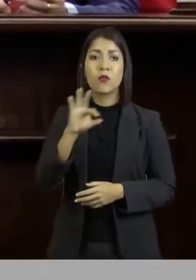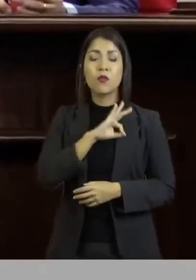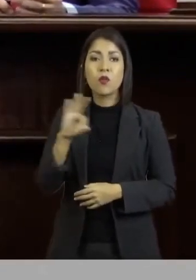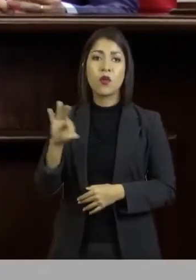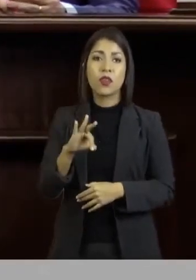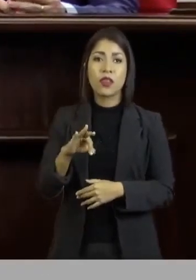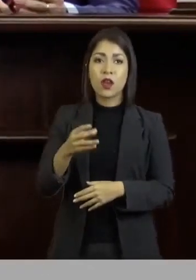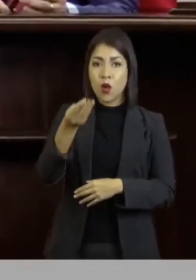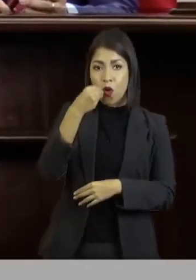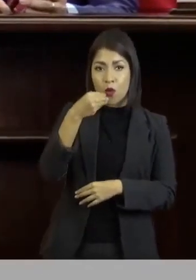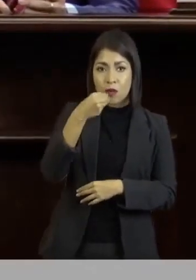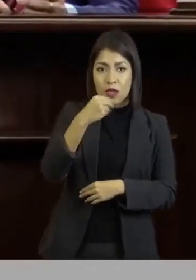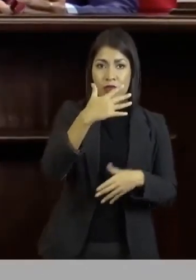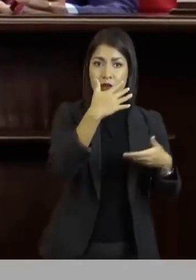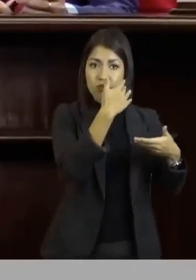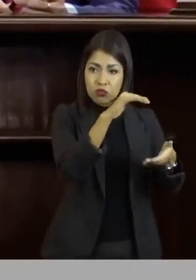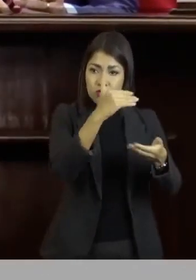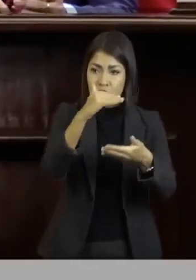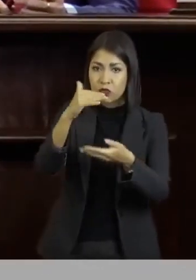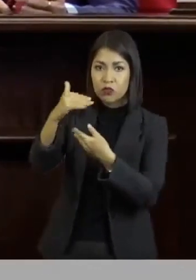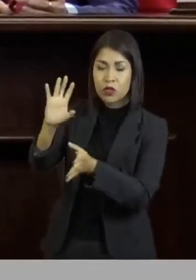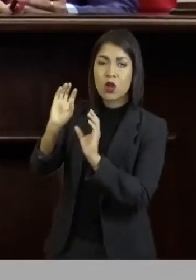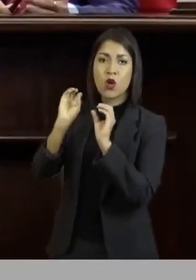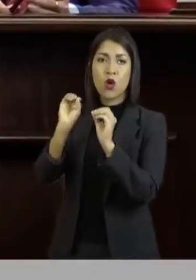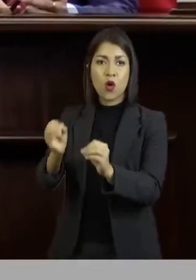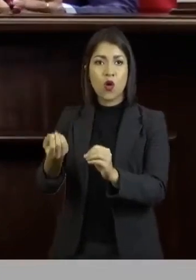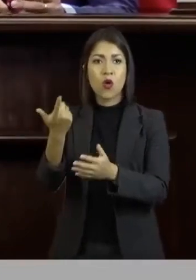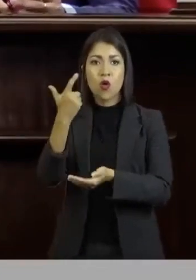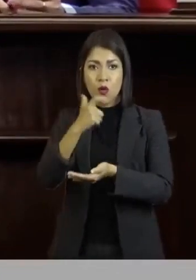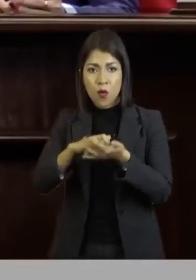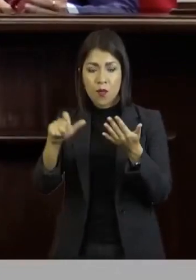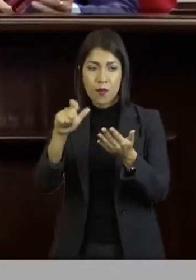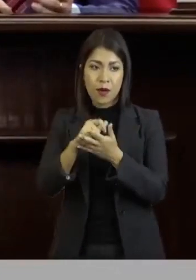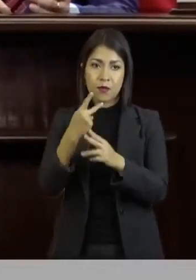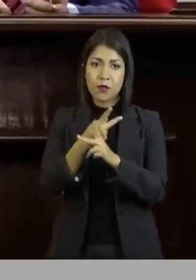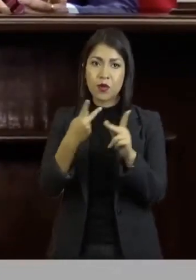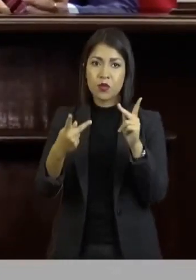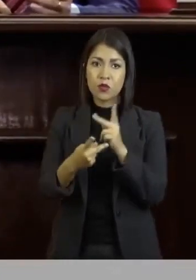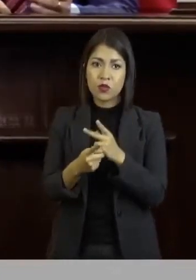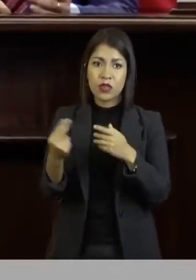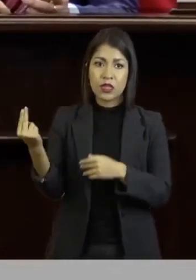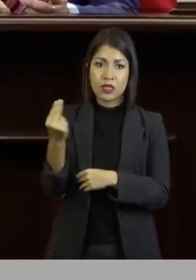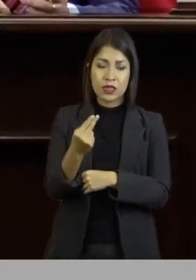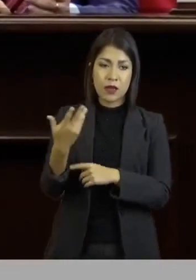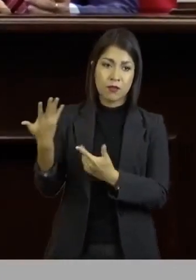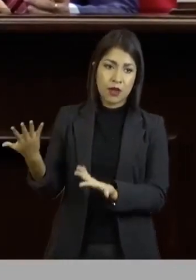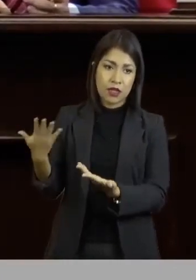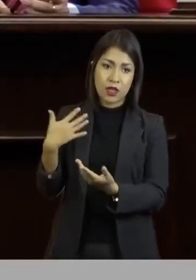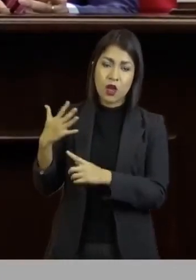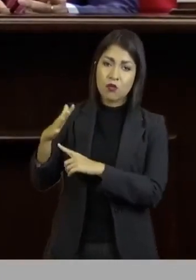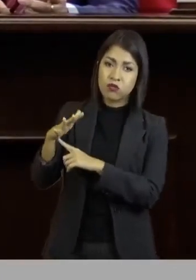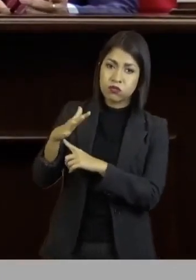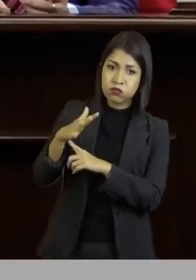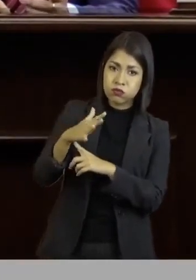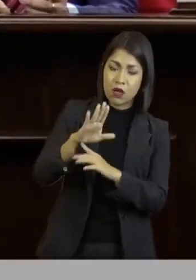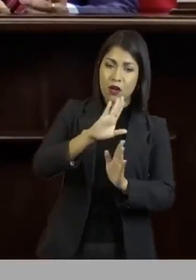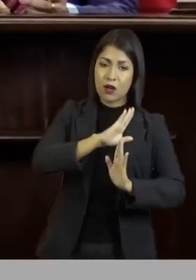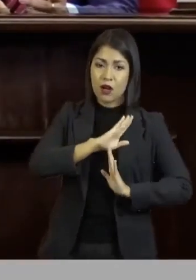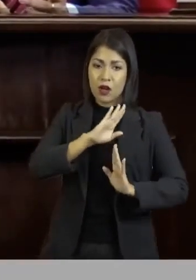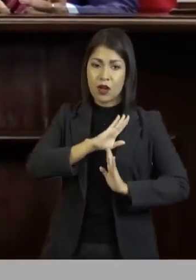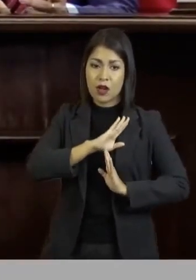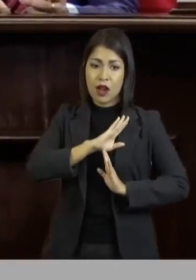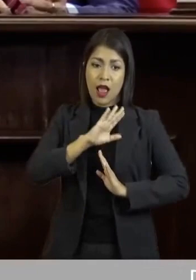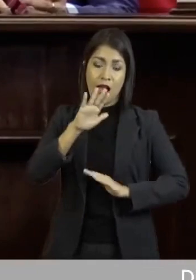despensa, hasta para surtir a las tiendas se hacía en helicóptero del ejército, y a veces que podía pasar un